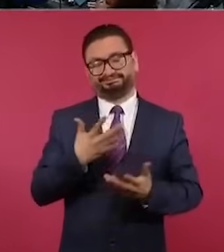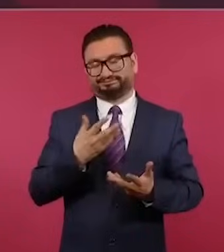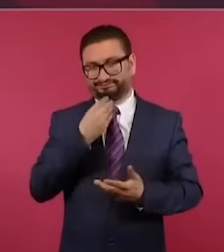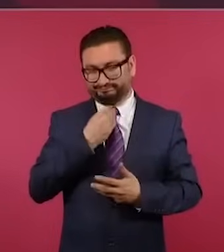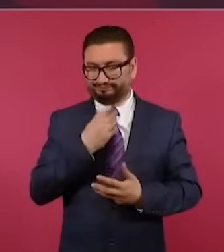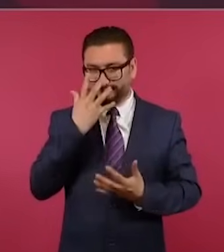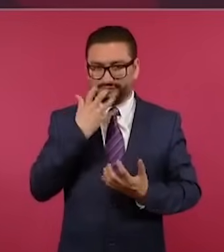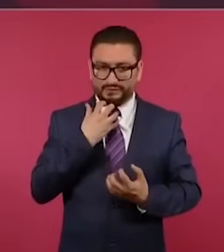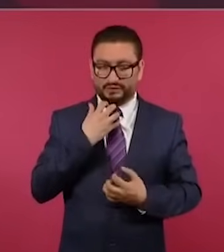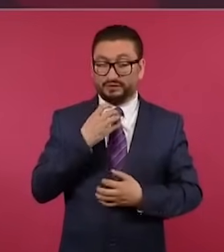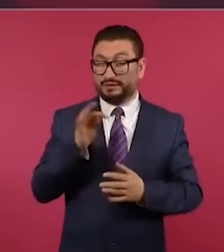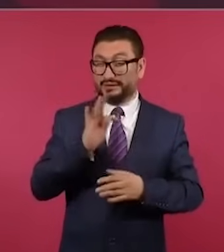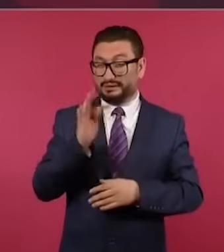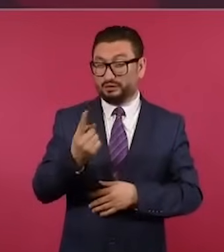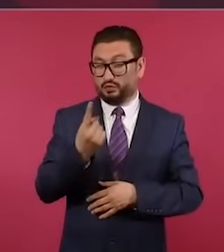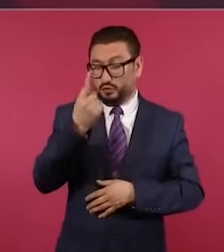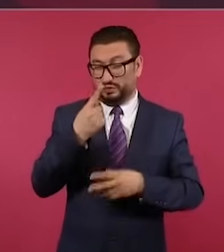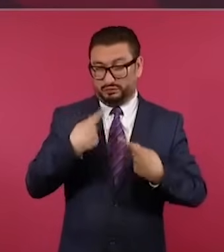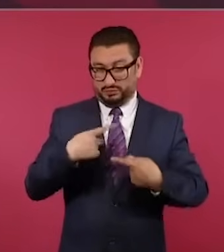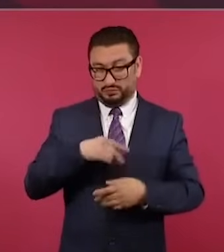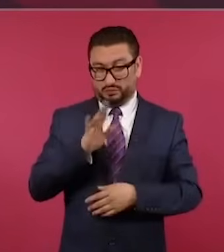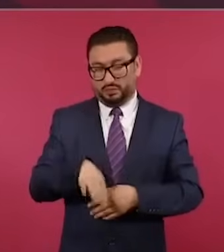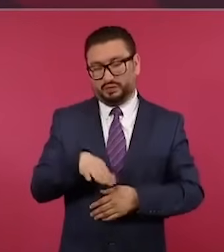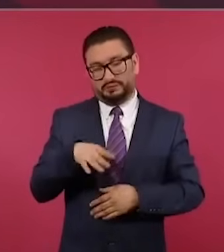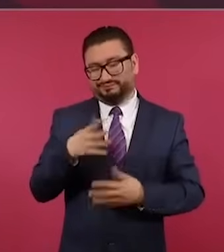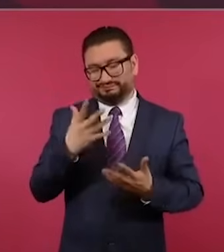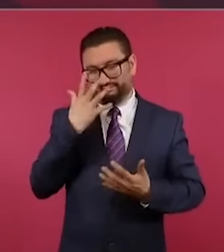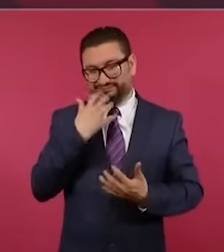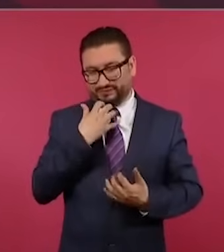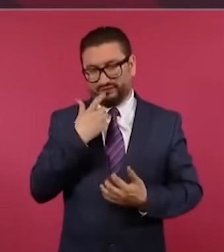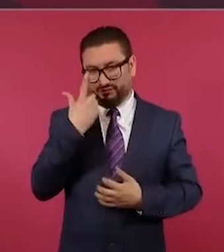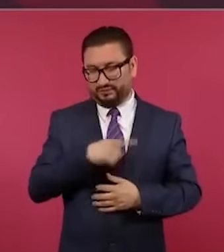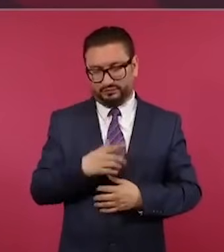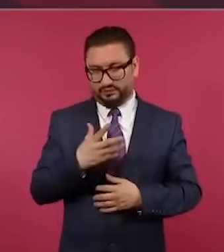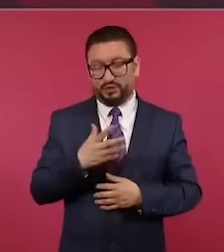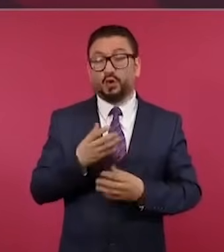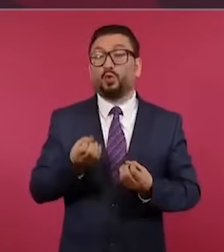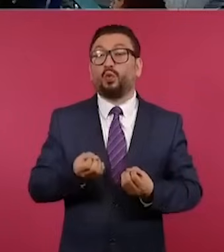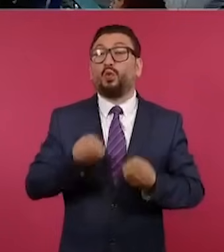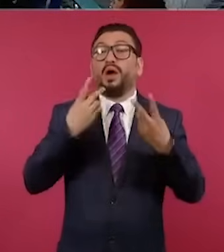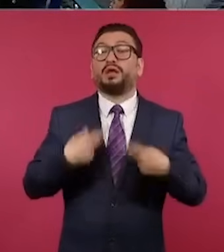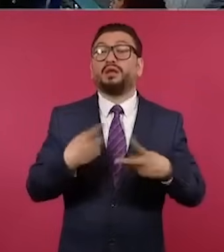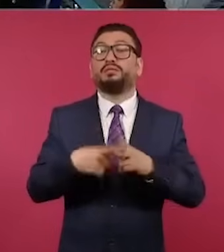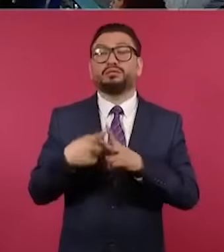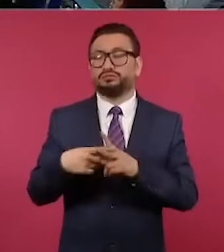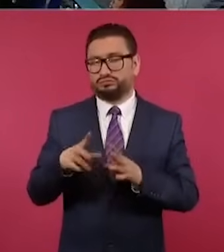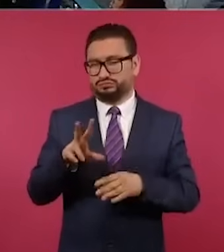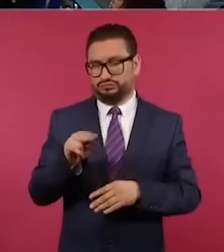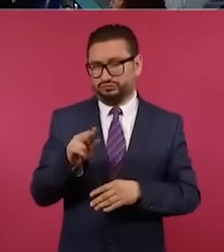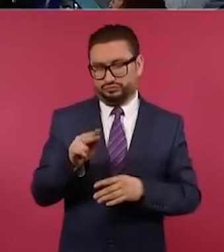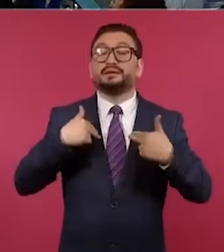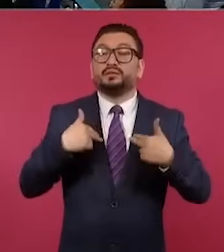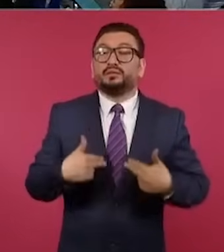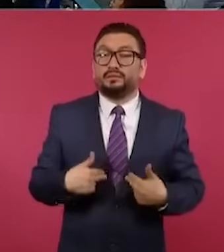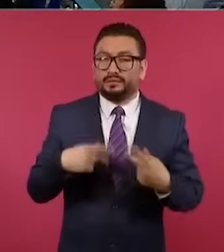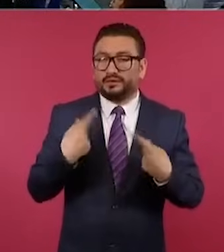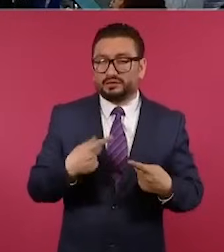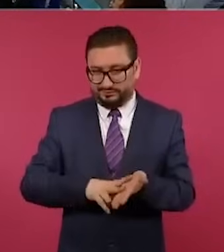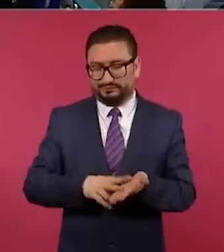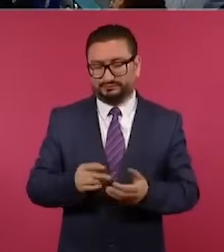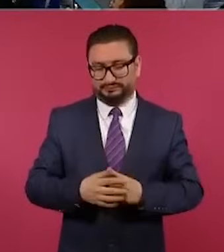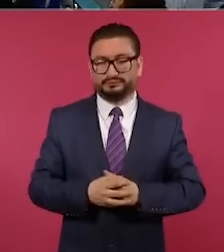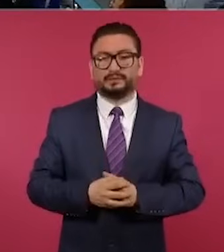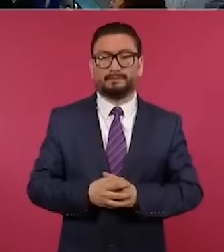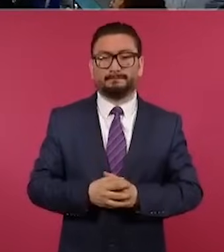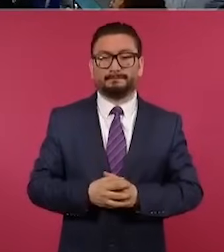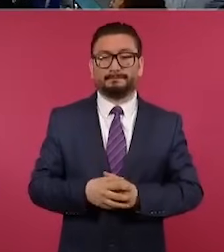se tratara de uno, duele. Claro. Porque no es un asunto cuantitativo, es un asunto humano, cualitativo.